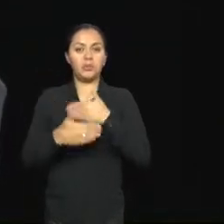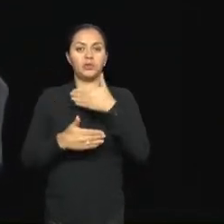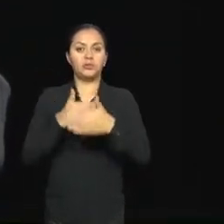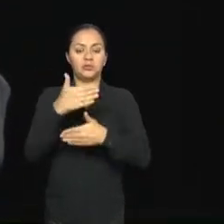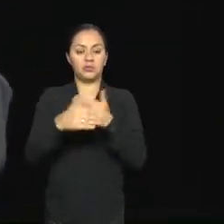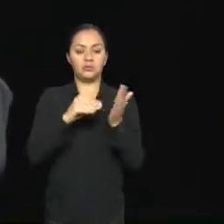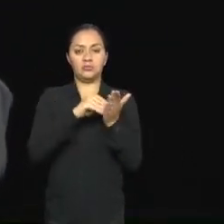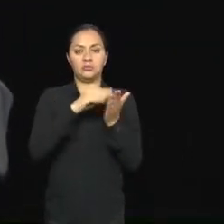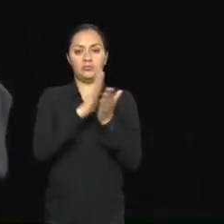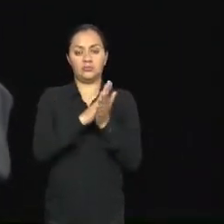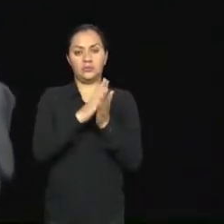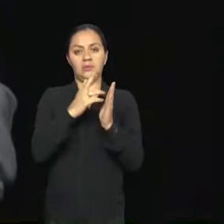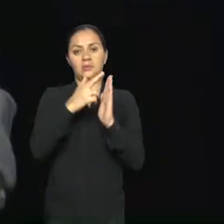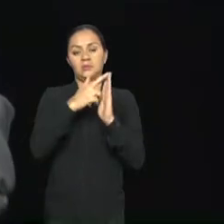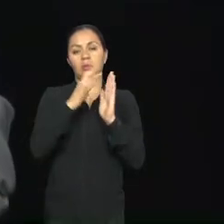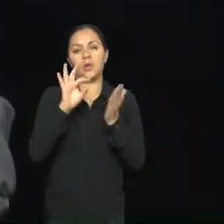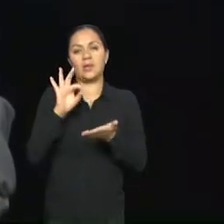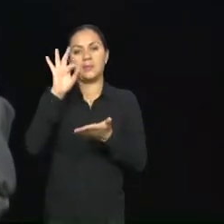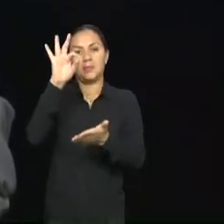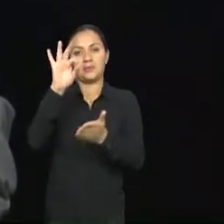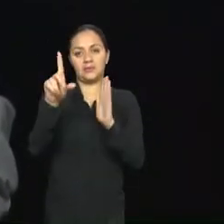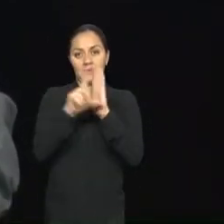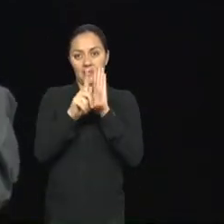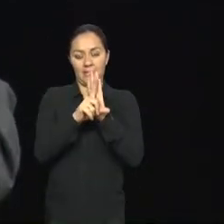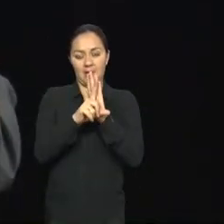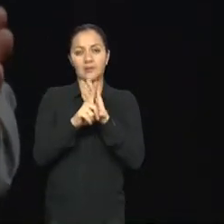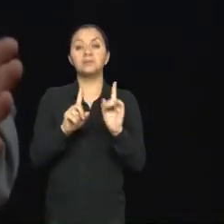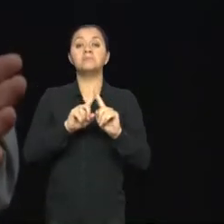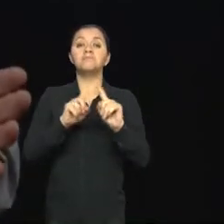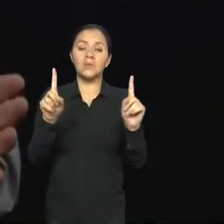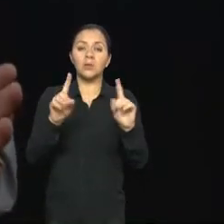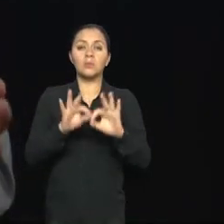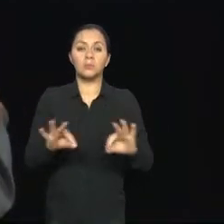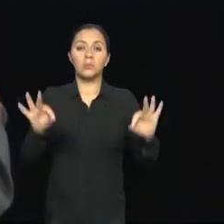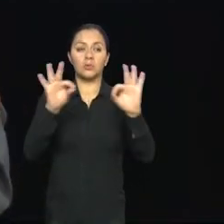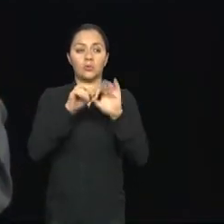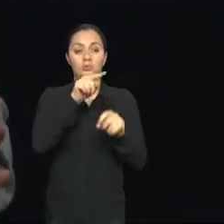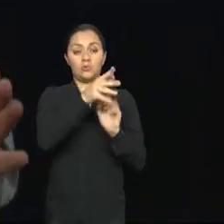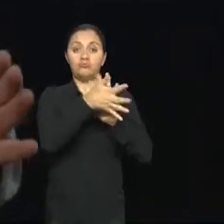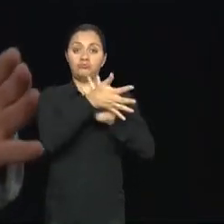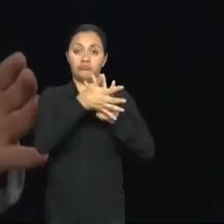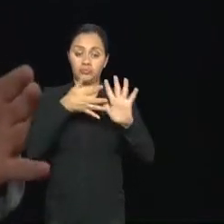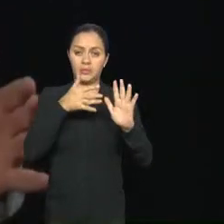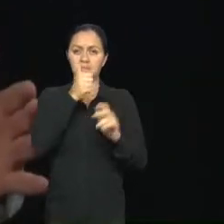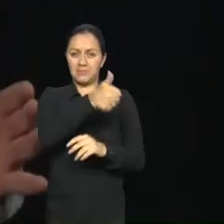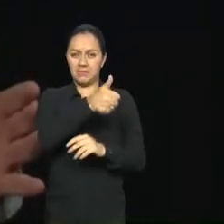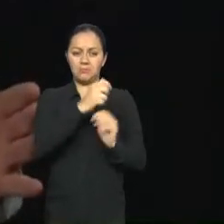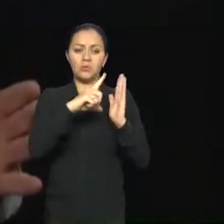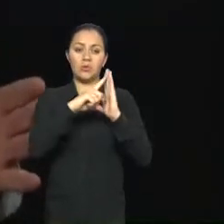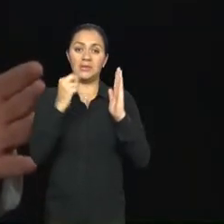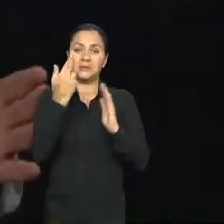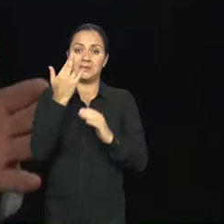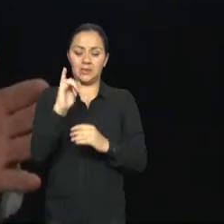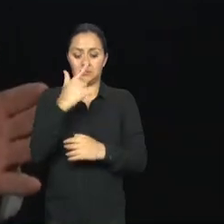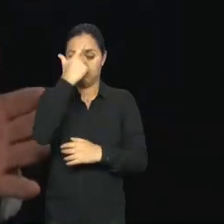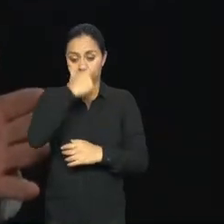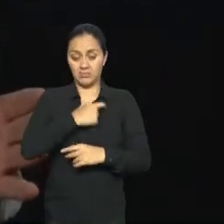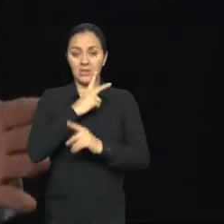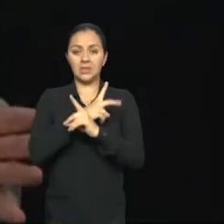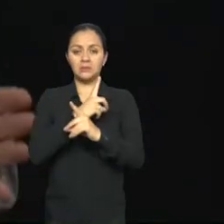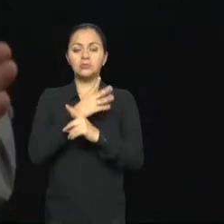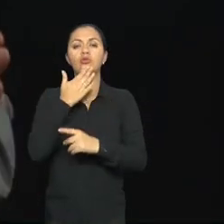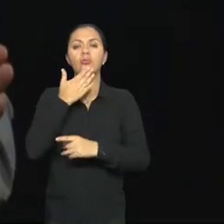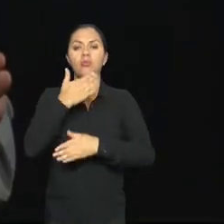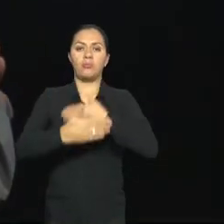procedimiento que se debe hacer. Yo creo que sería importante conocer, de parte tuya, que nos puedas indicar, como persona con discapacidad, cuál es el